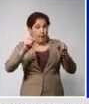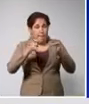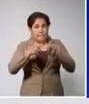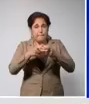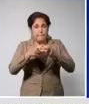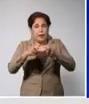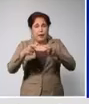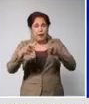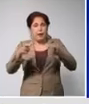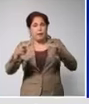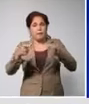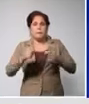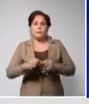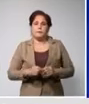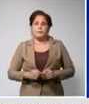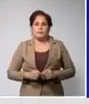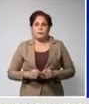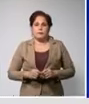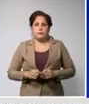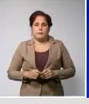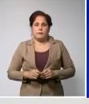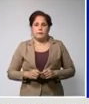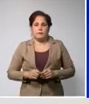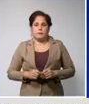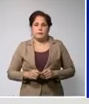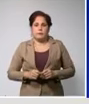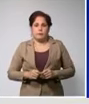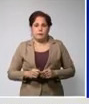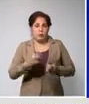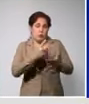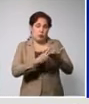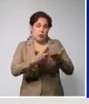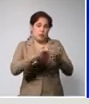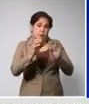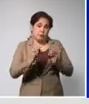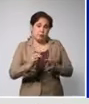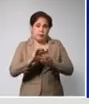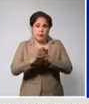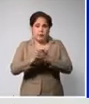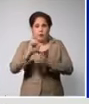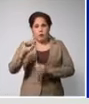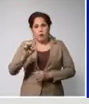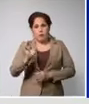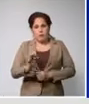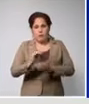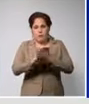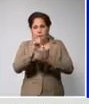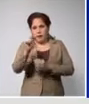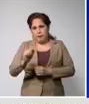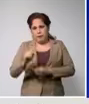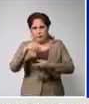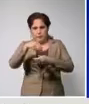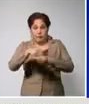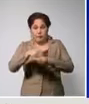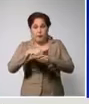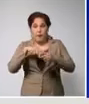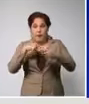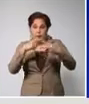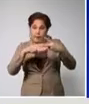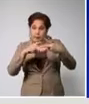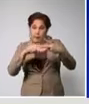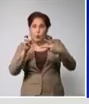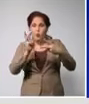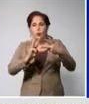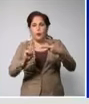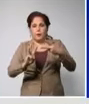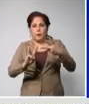incidencia más elevada en los últimos 15 días. Y le sigue el municipio de Güines.